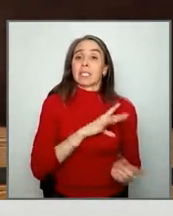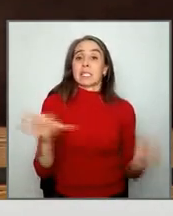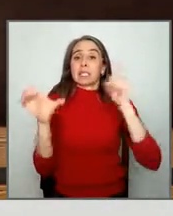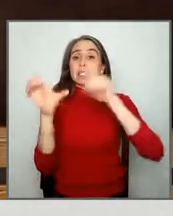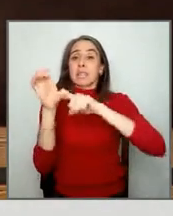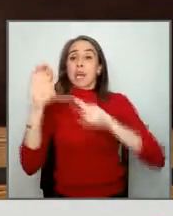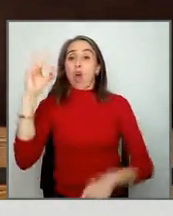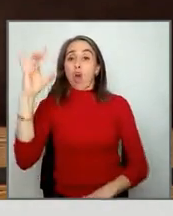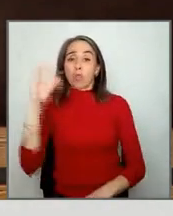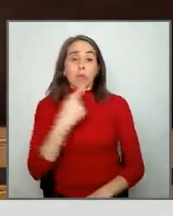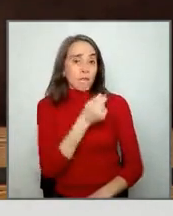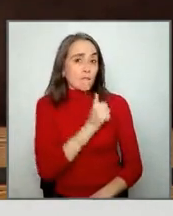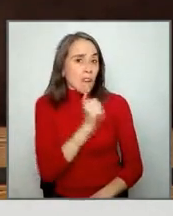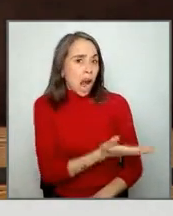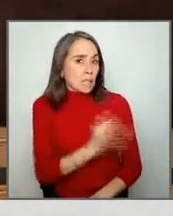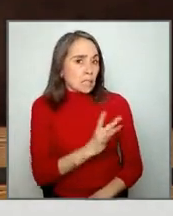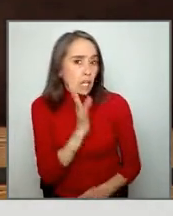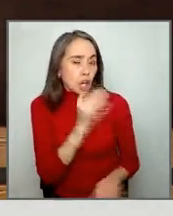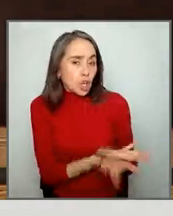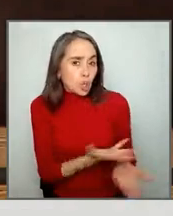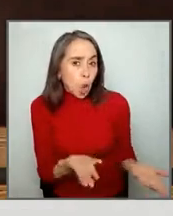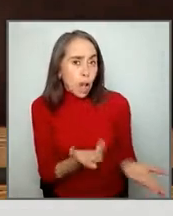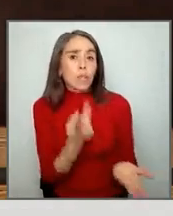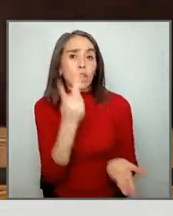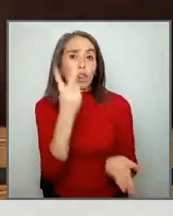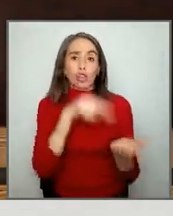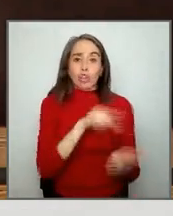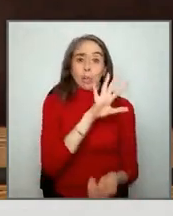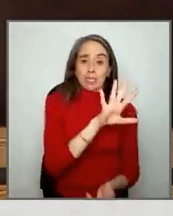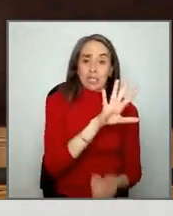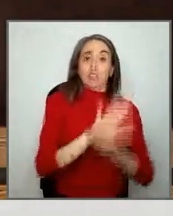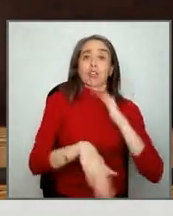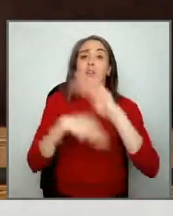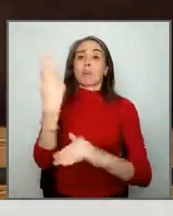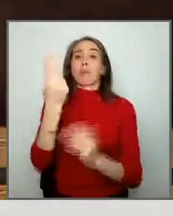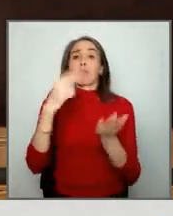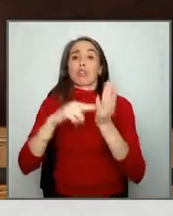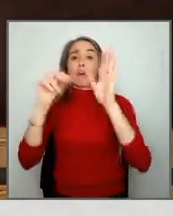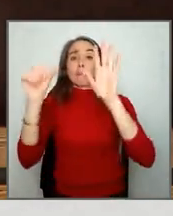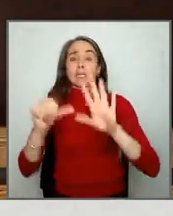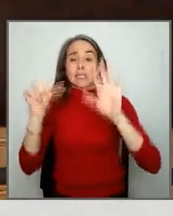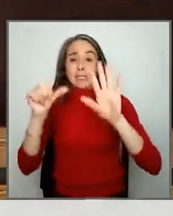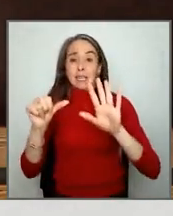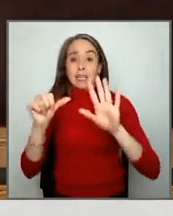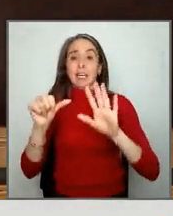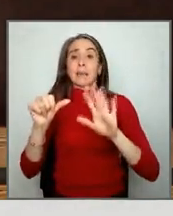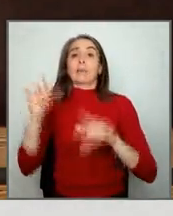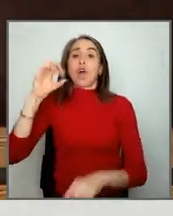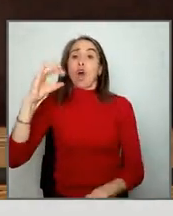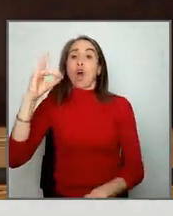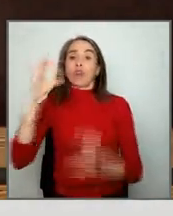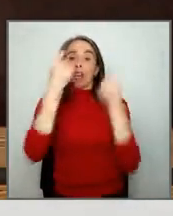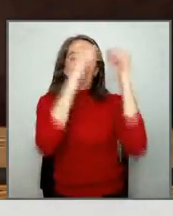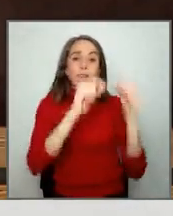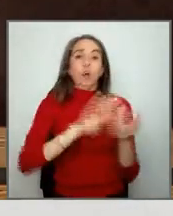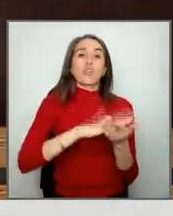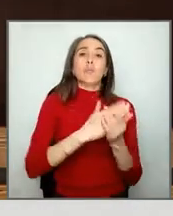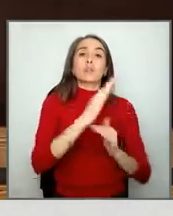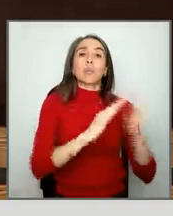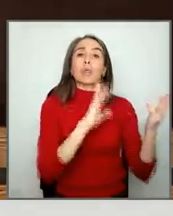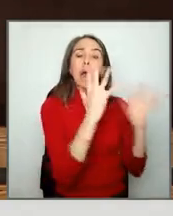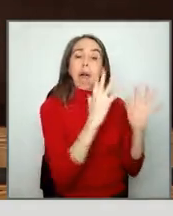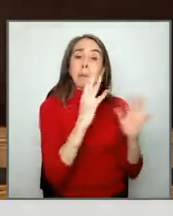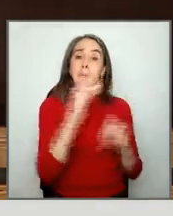tanto en el año 2005 como en el 2016 en la evaluación de desempeño ambiental se nos